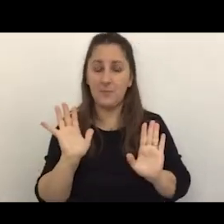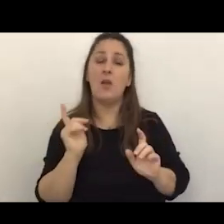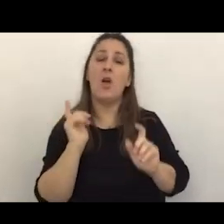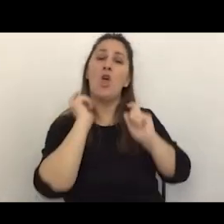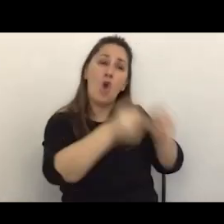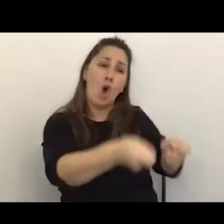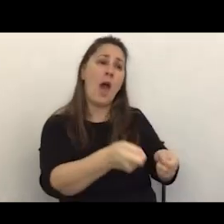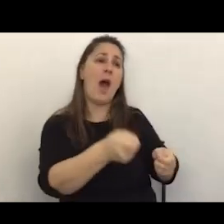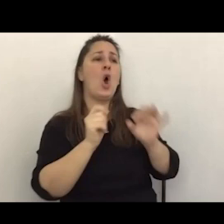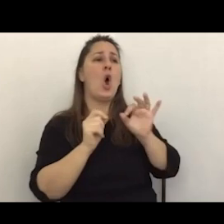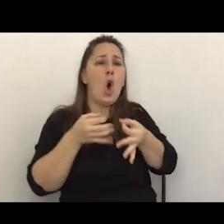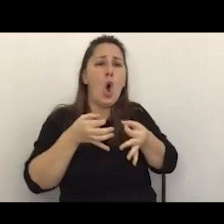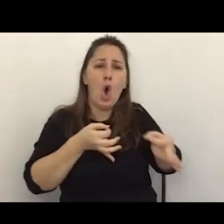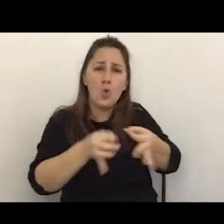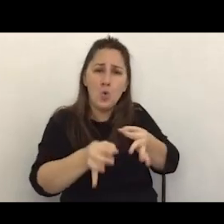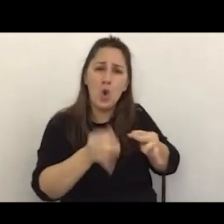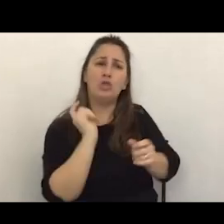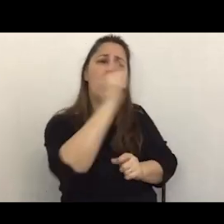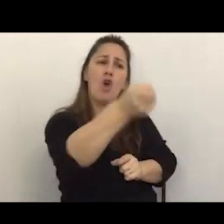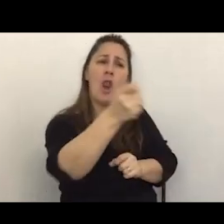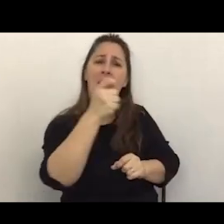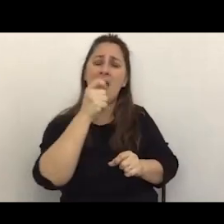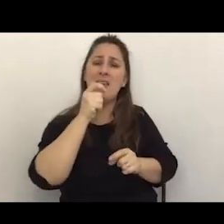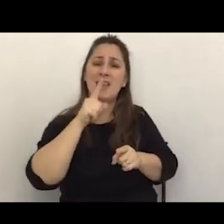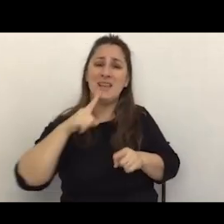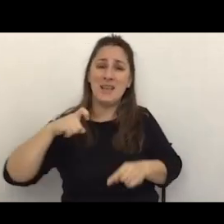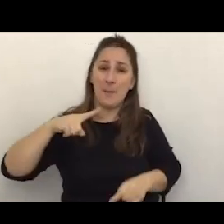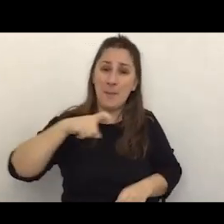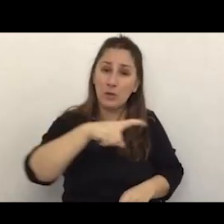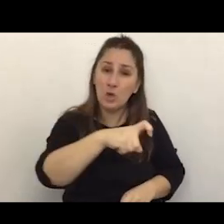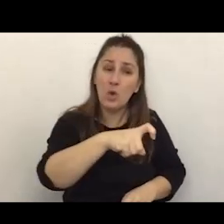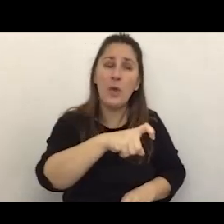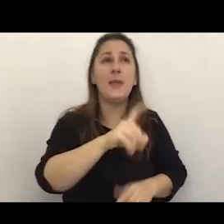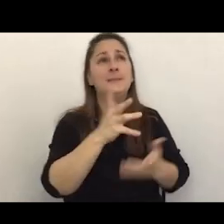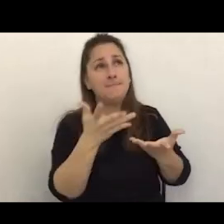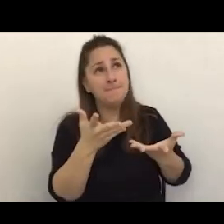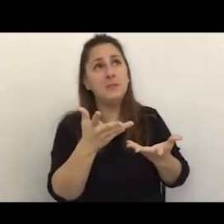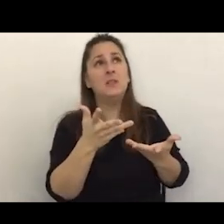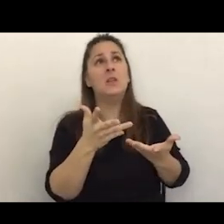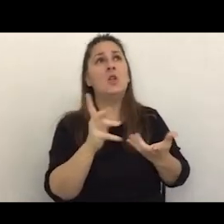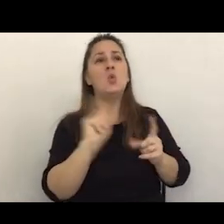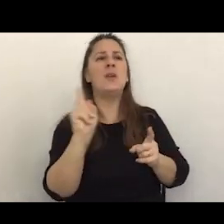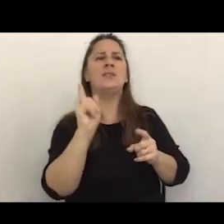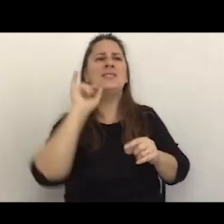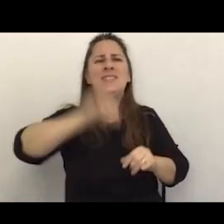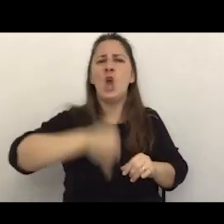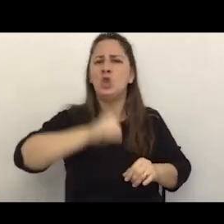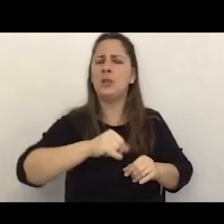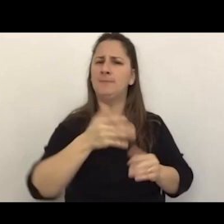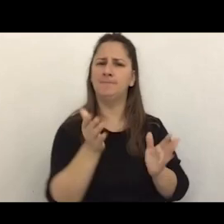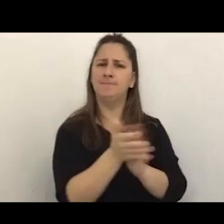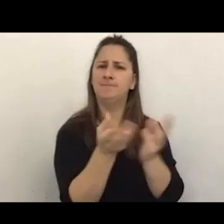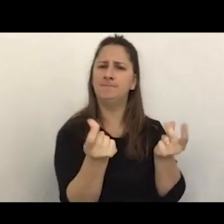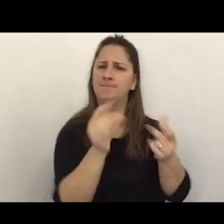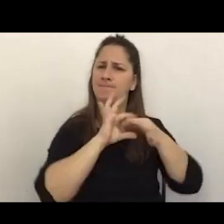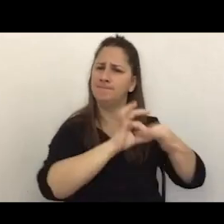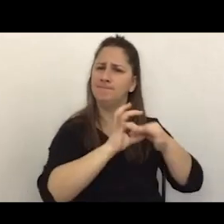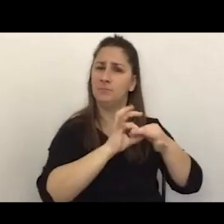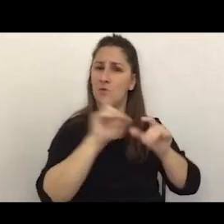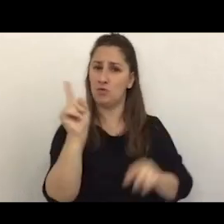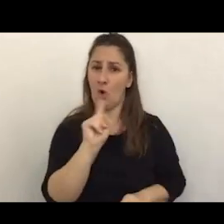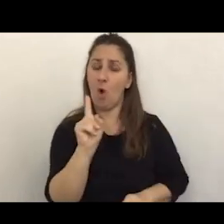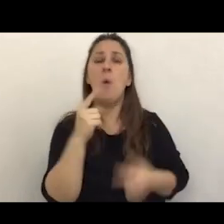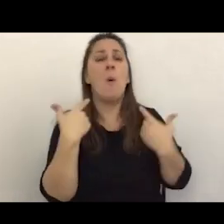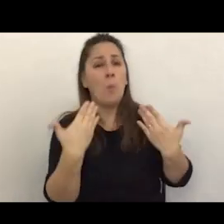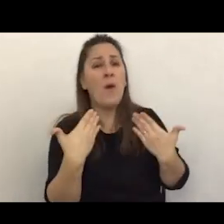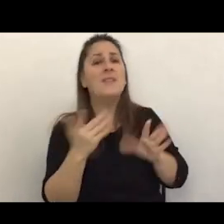femenino como masculino implica, o mejor dicho, no implica filiación, pero sí eventualmente puede implicar